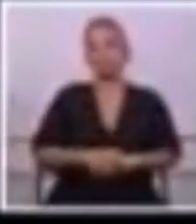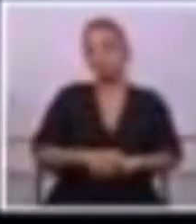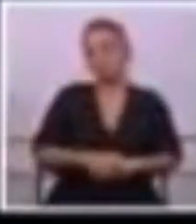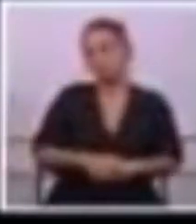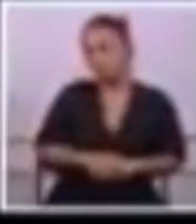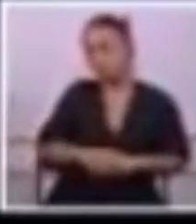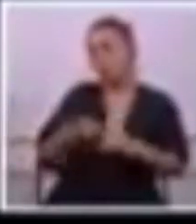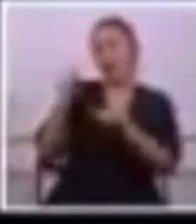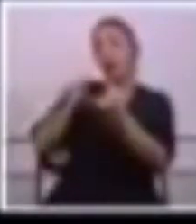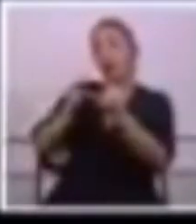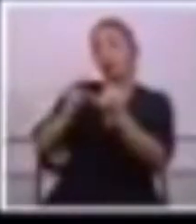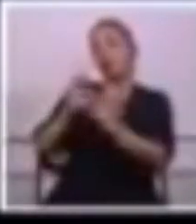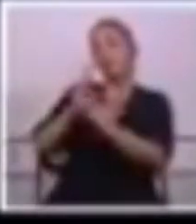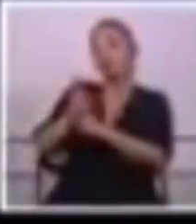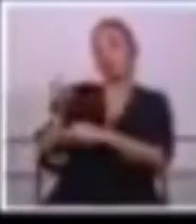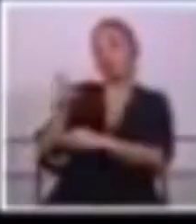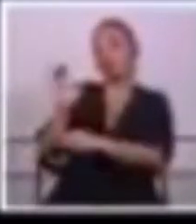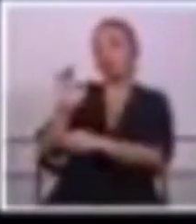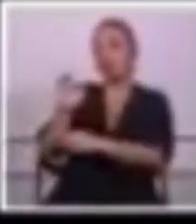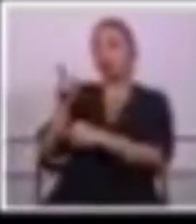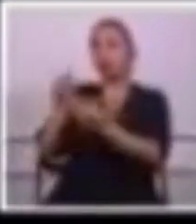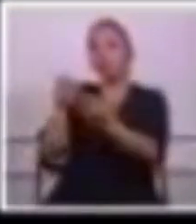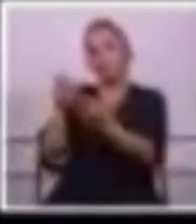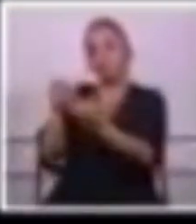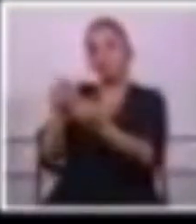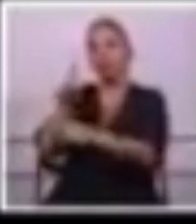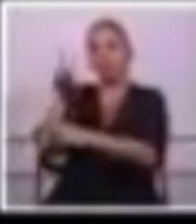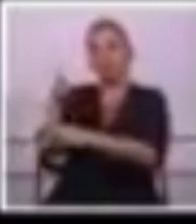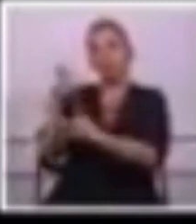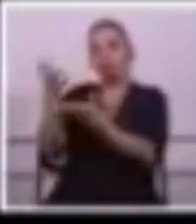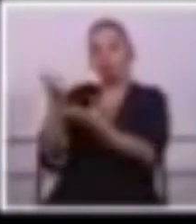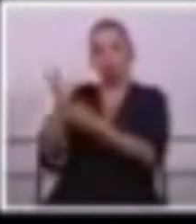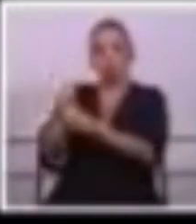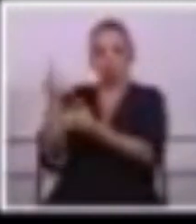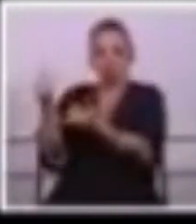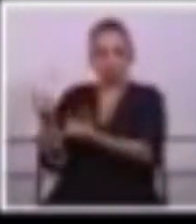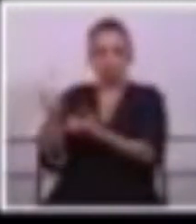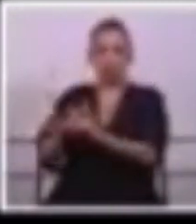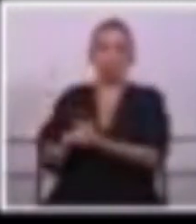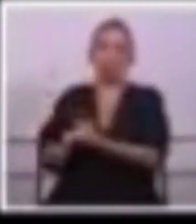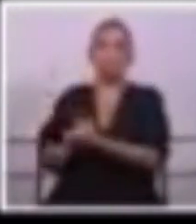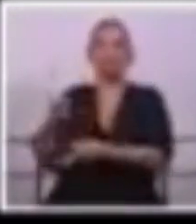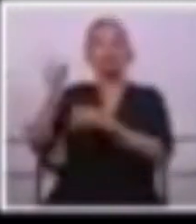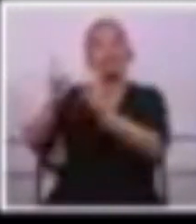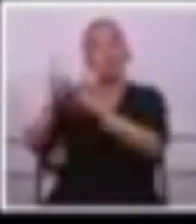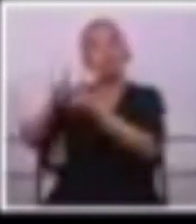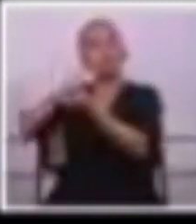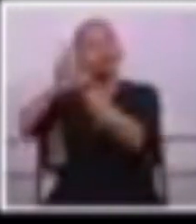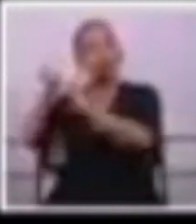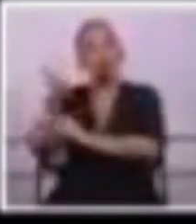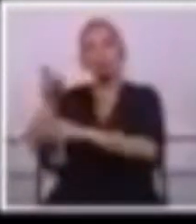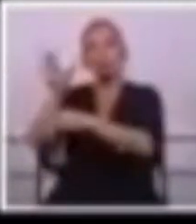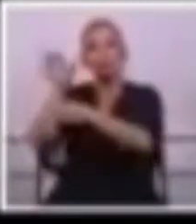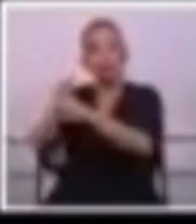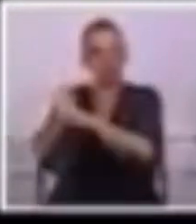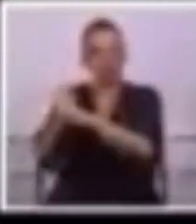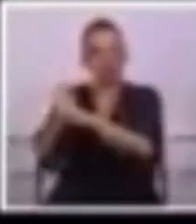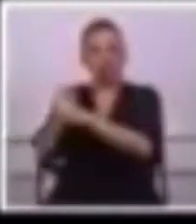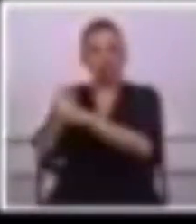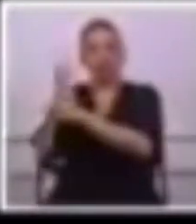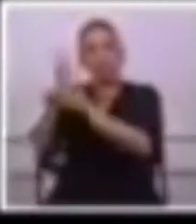La última respuesta de don Carlos nos aproxima a la pregunta que le quiero formular ahora. ¿Cuáles ajustes haría en la